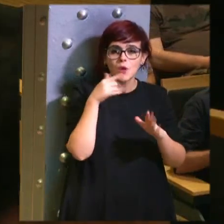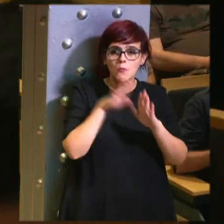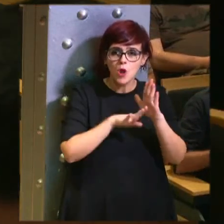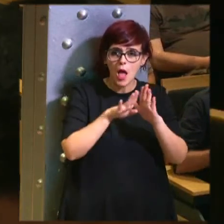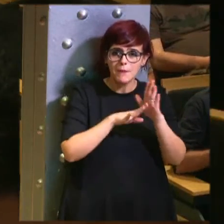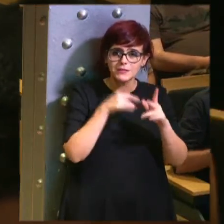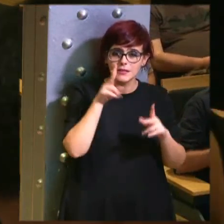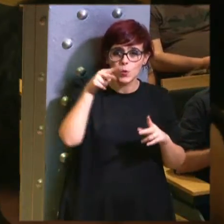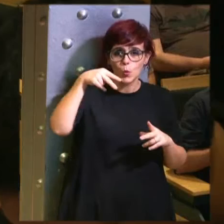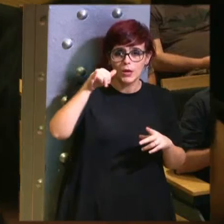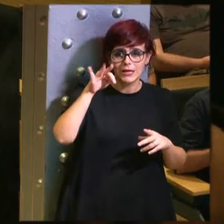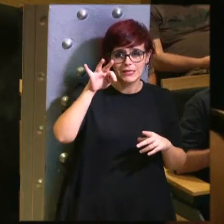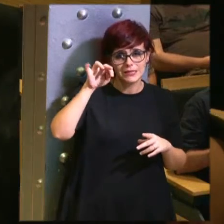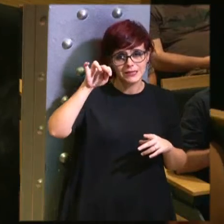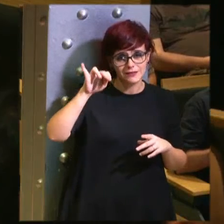que es Unity